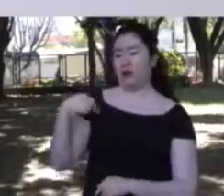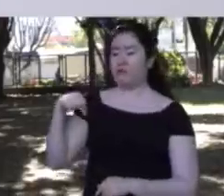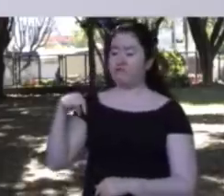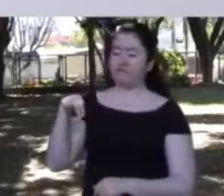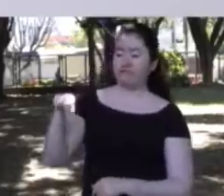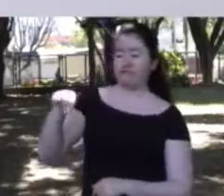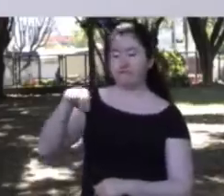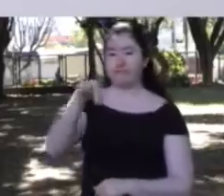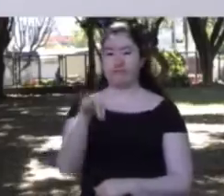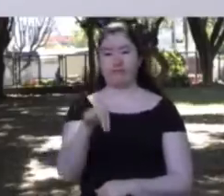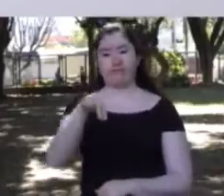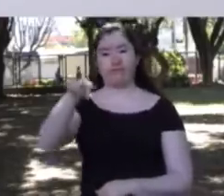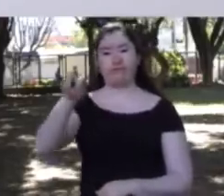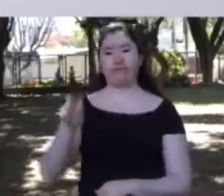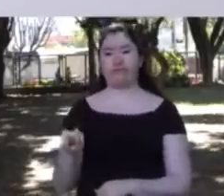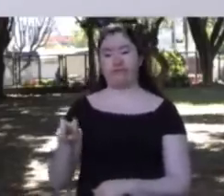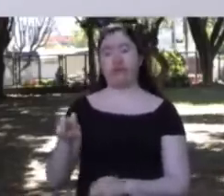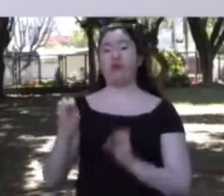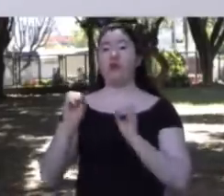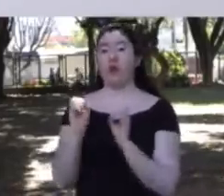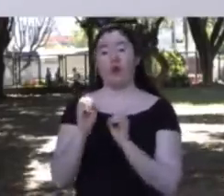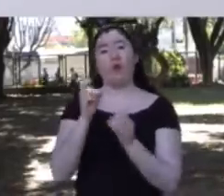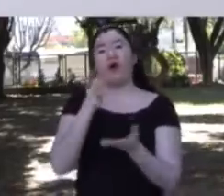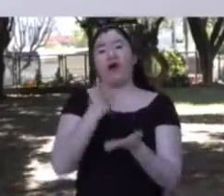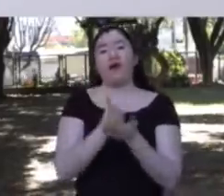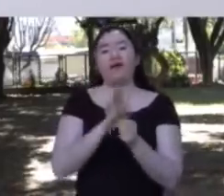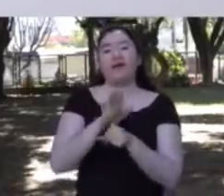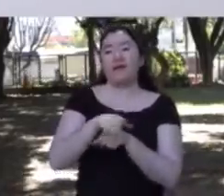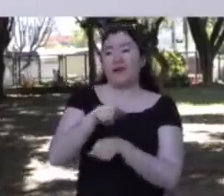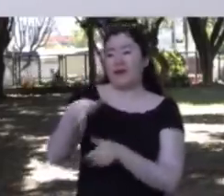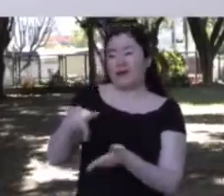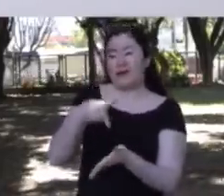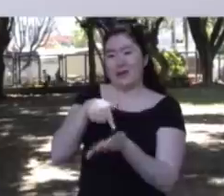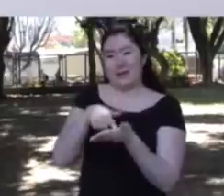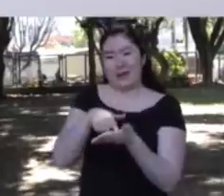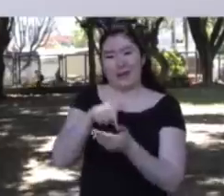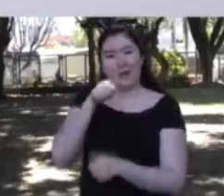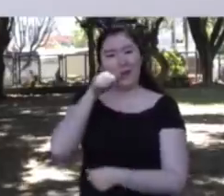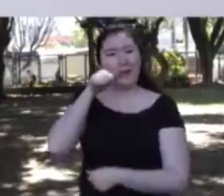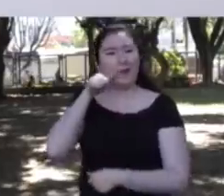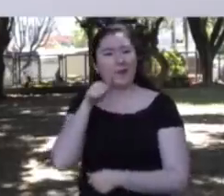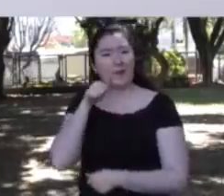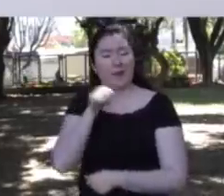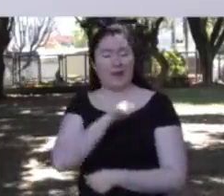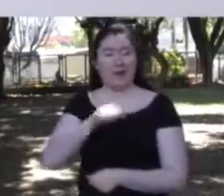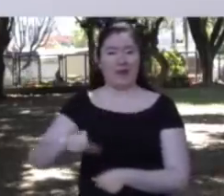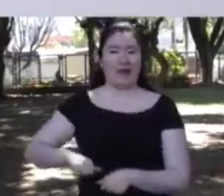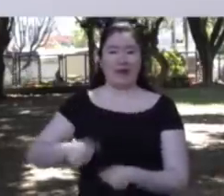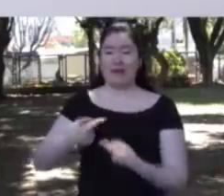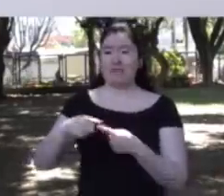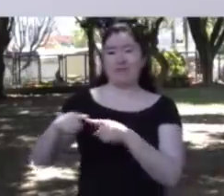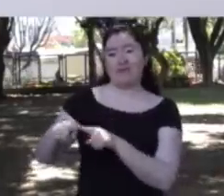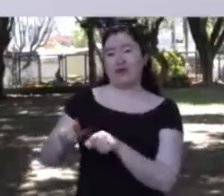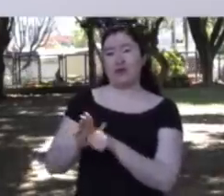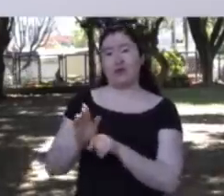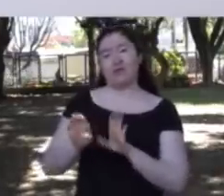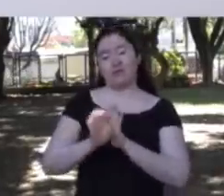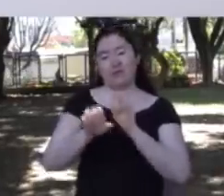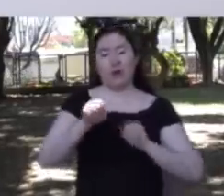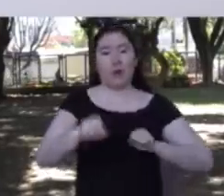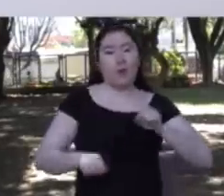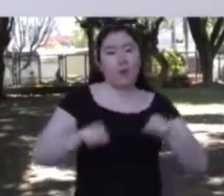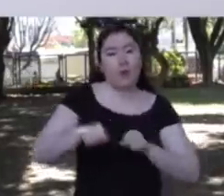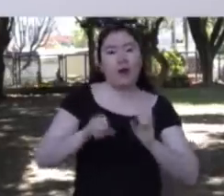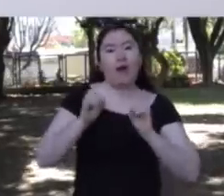pues sencillamente llegar a toda esta zona de conexión de la Benito Juárez o a sus distintas conectividades que tiene en bicicleta o en